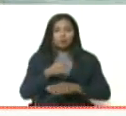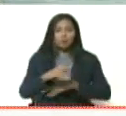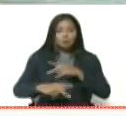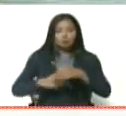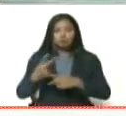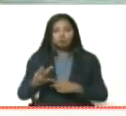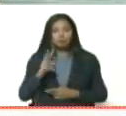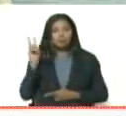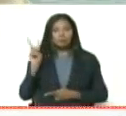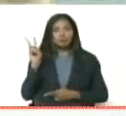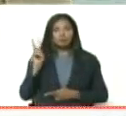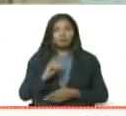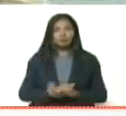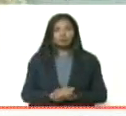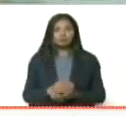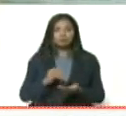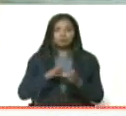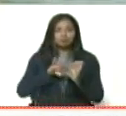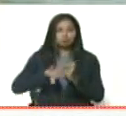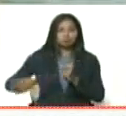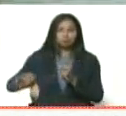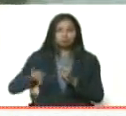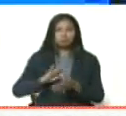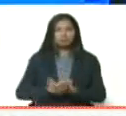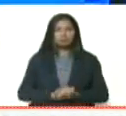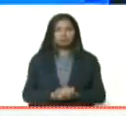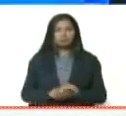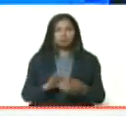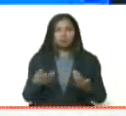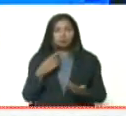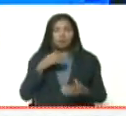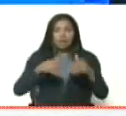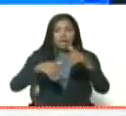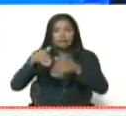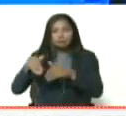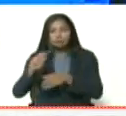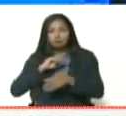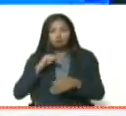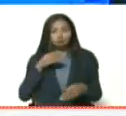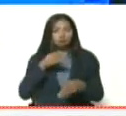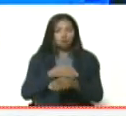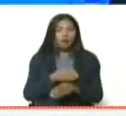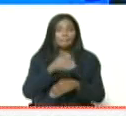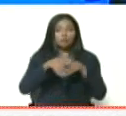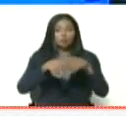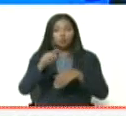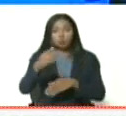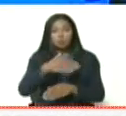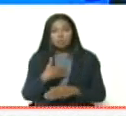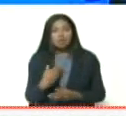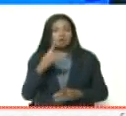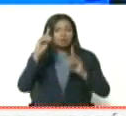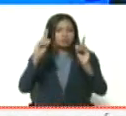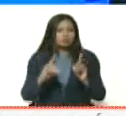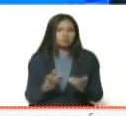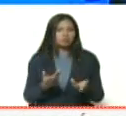por Venezuela. Ponlo de lado. Cuando haya elecciones, sal y vota por quien tú quieras.